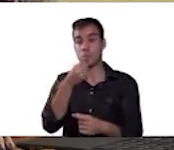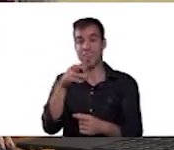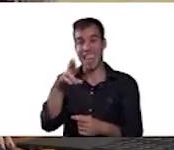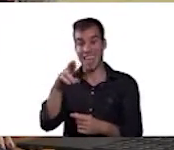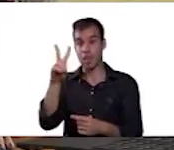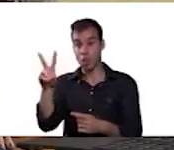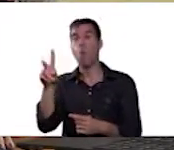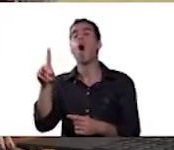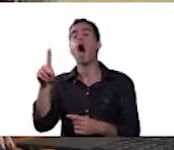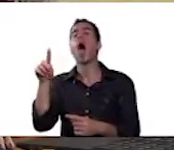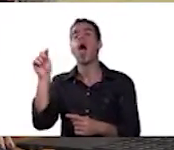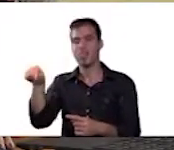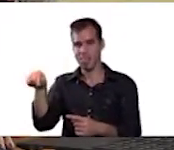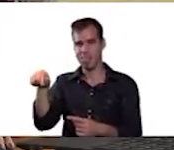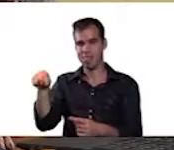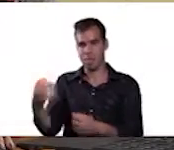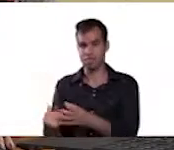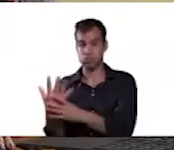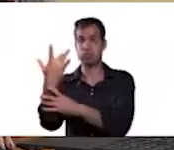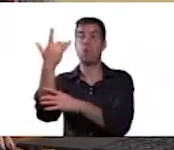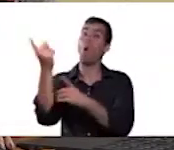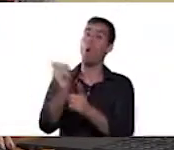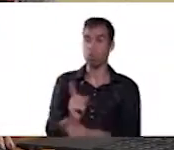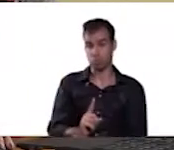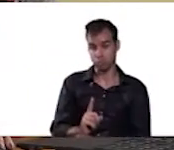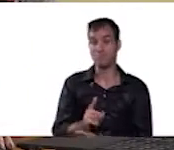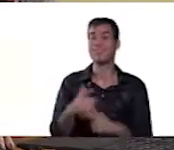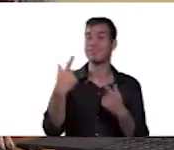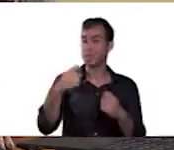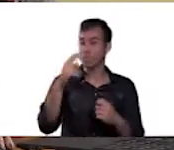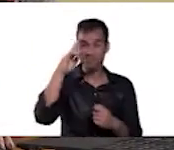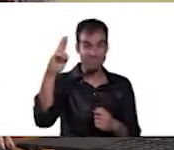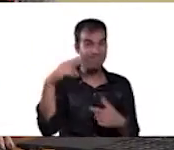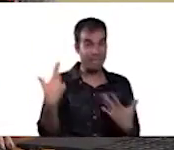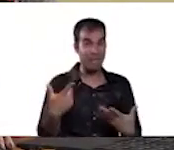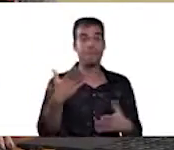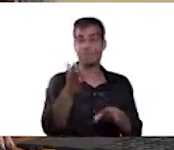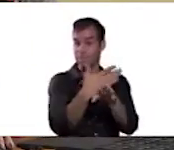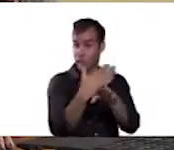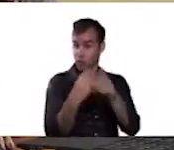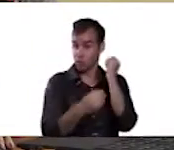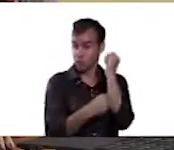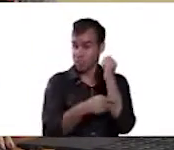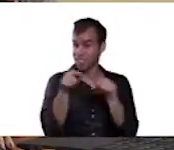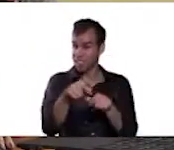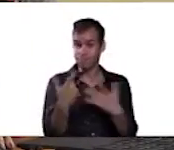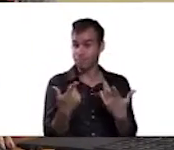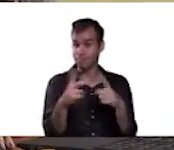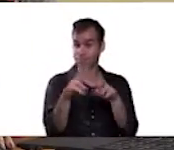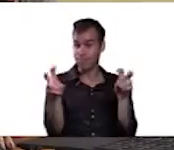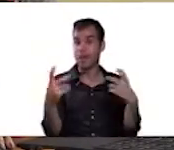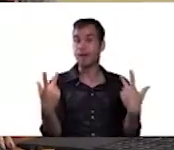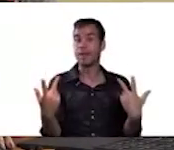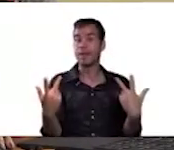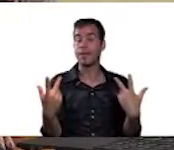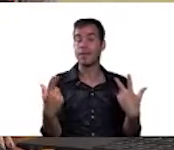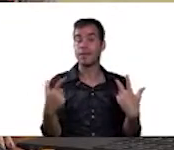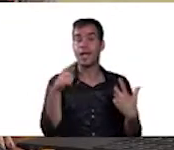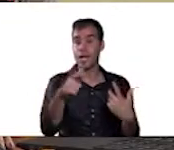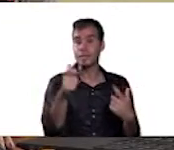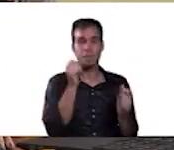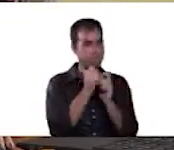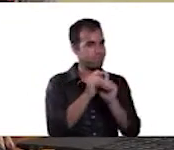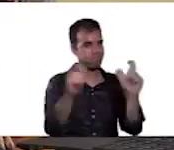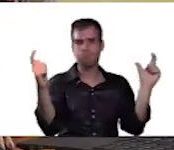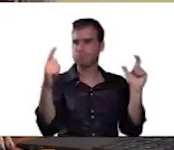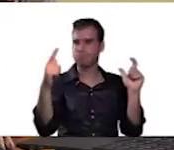redox ocurre. Deben recordar que la variación de potencial es el potencial estándar de